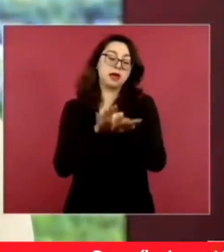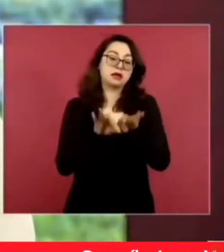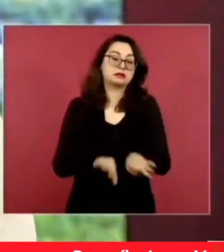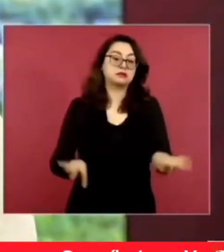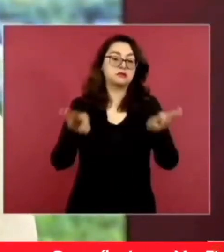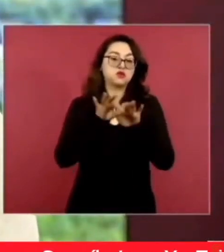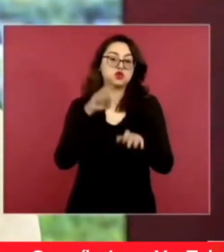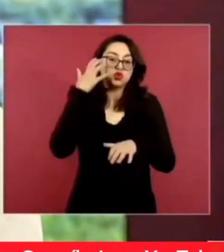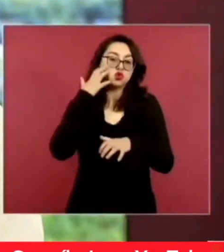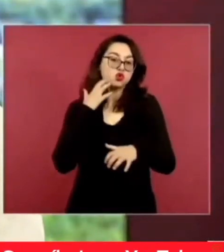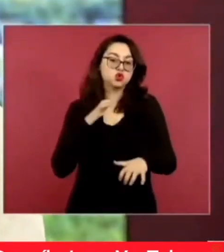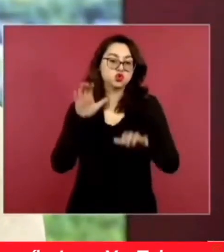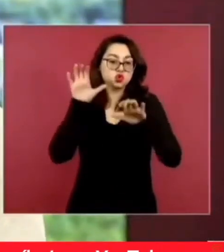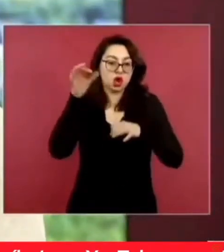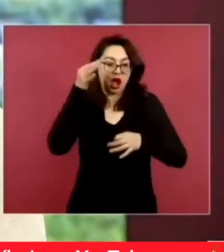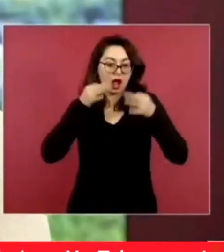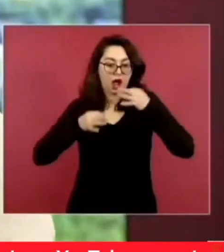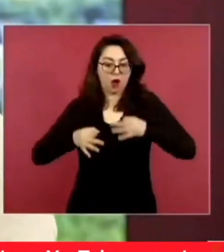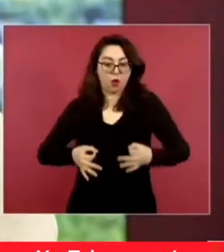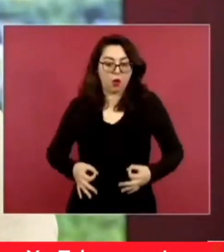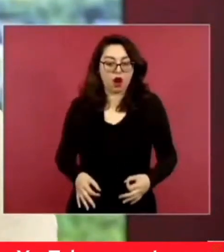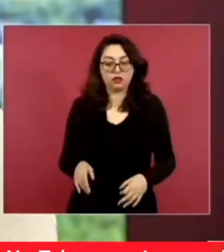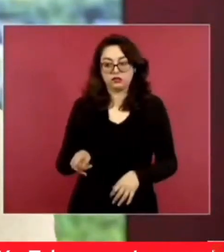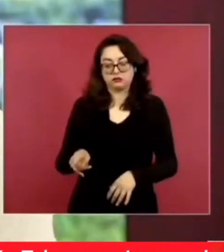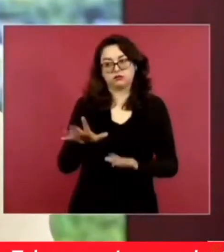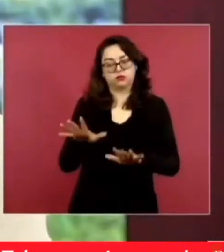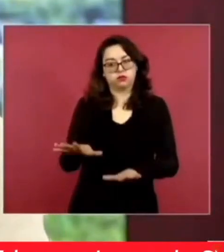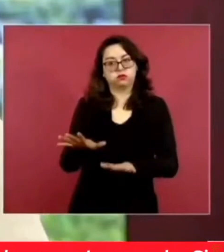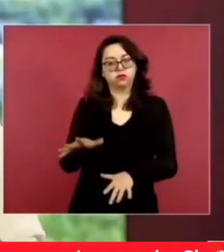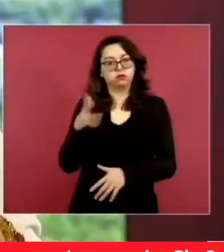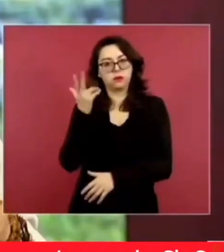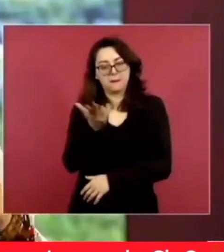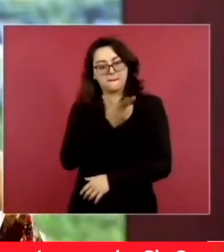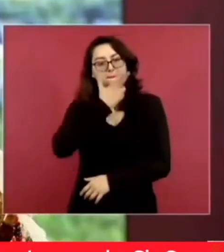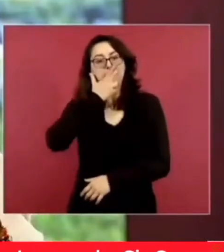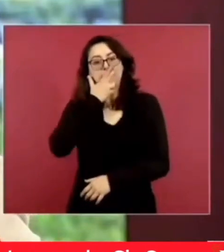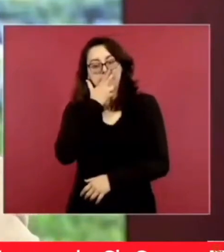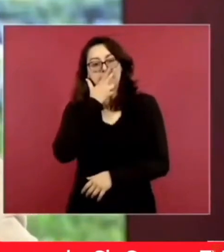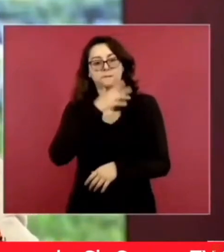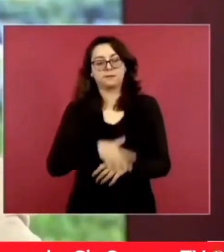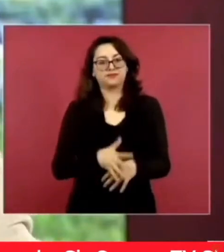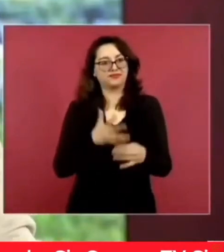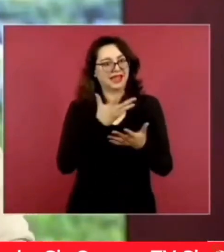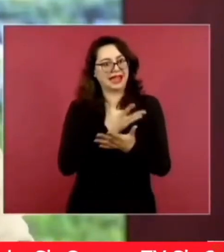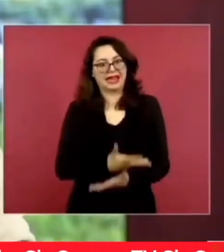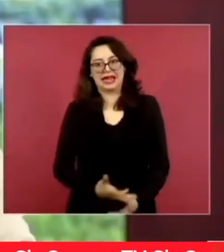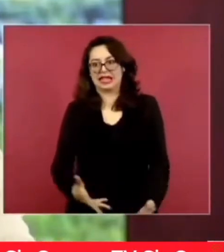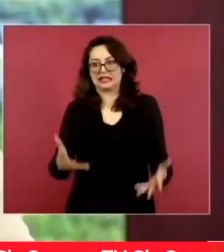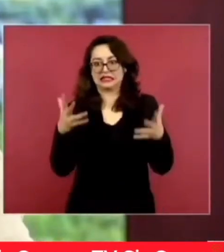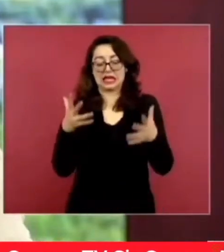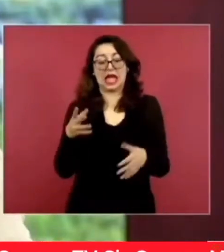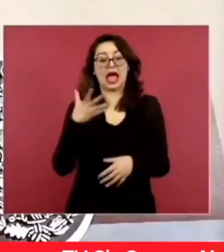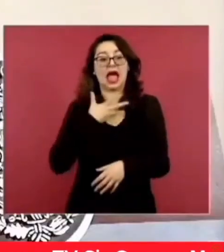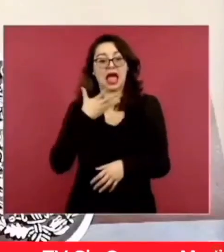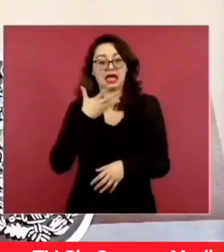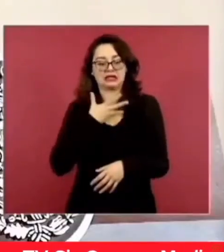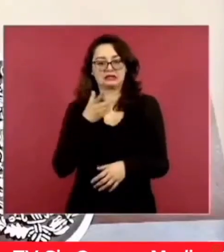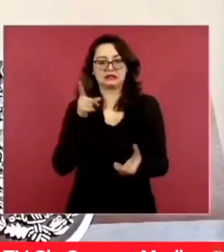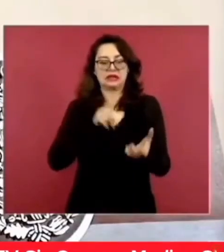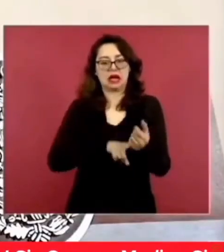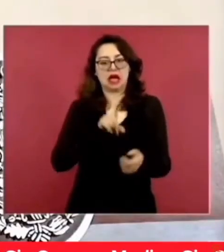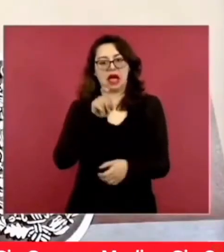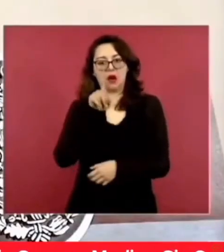culturas mesoamericanas. Es cuatro veces más grande lo que comentaba, y acá tenemos cuatro tipos de manglares, son